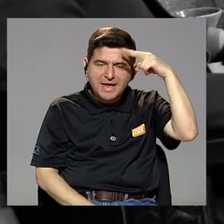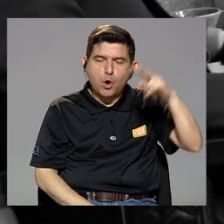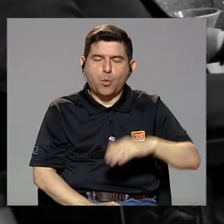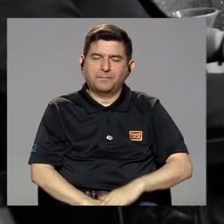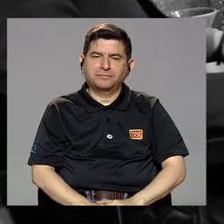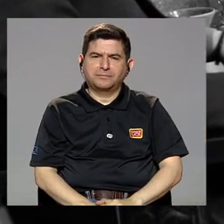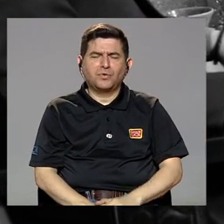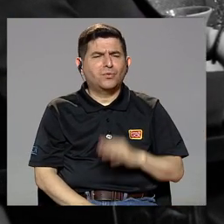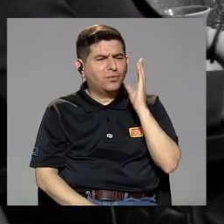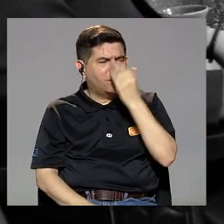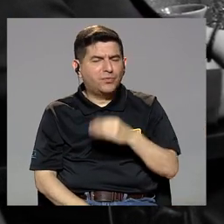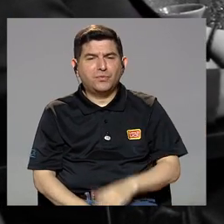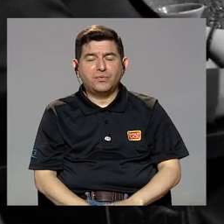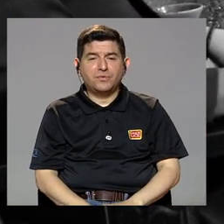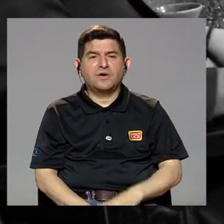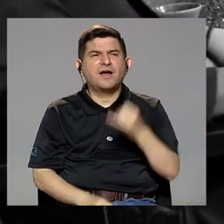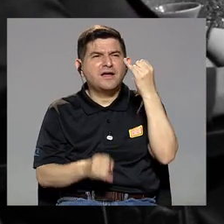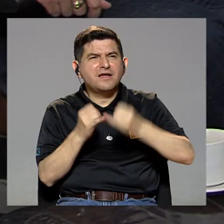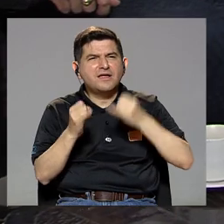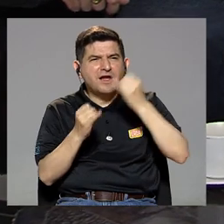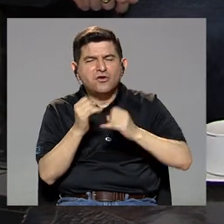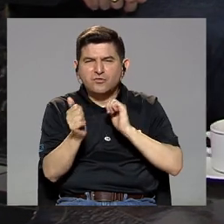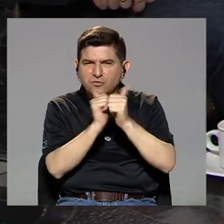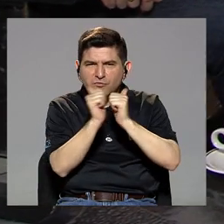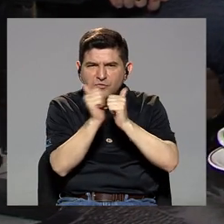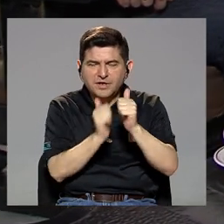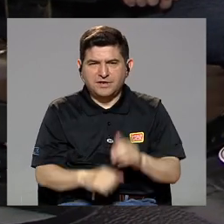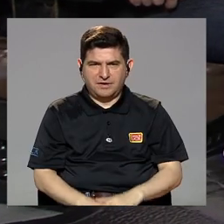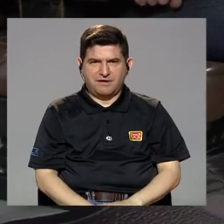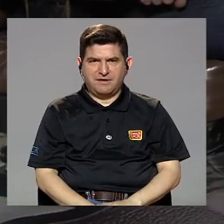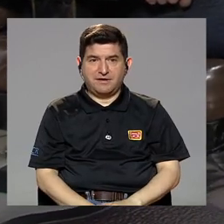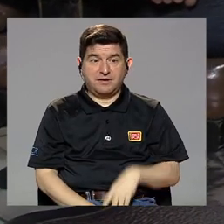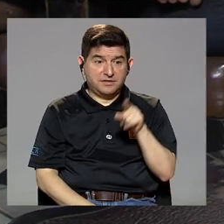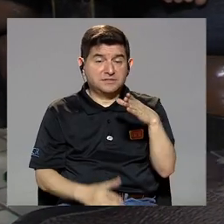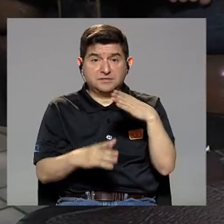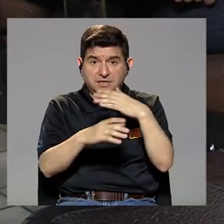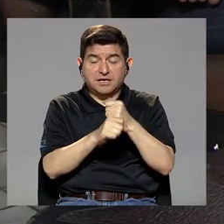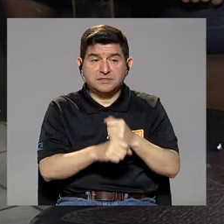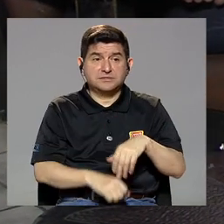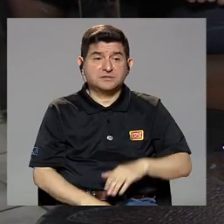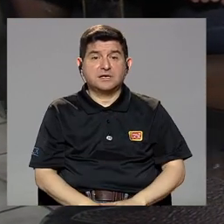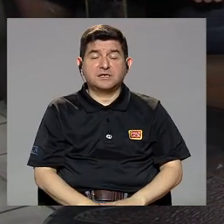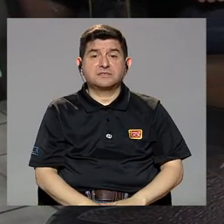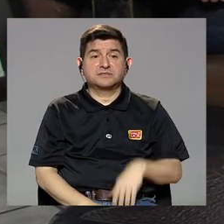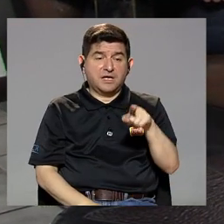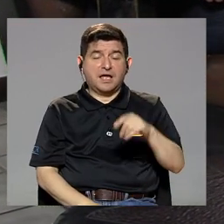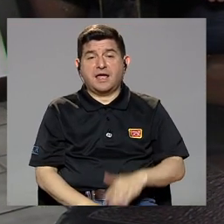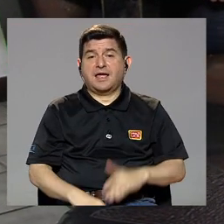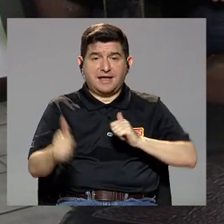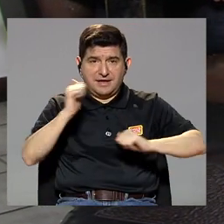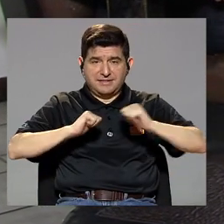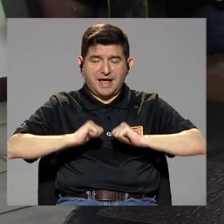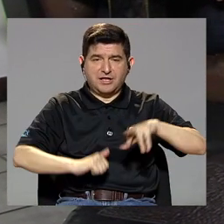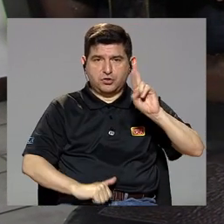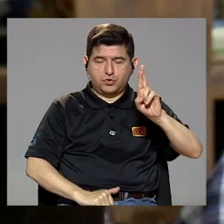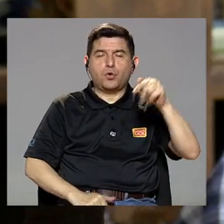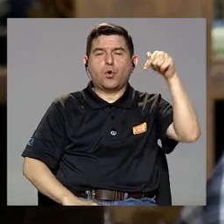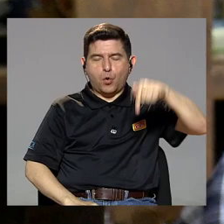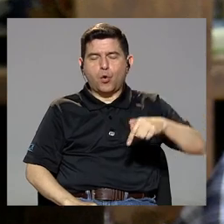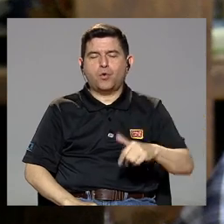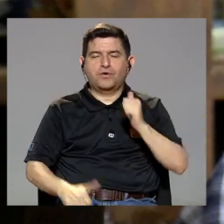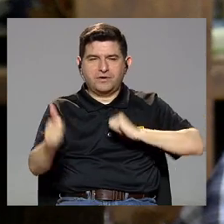y en los finales de ese concurso se hacían en aquel tiempo en el reventós que hoy es el